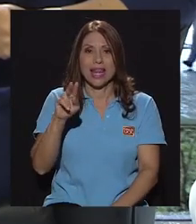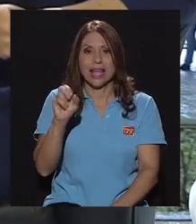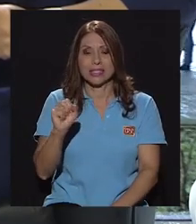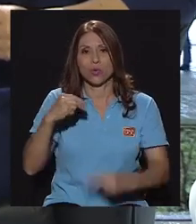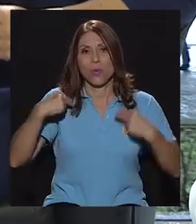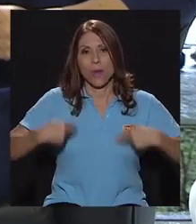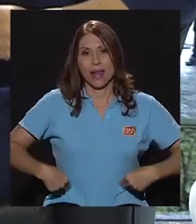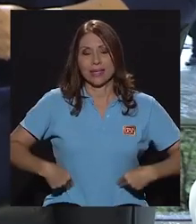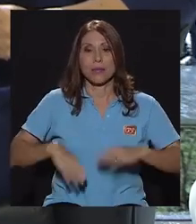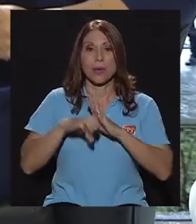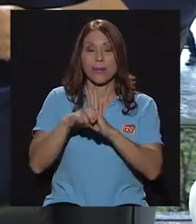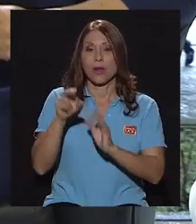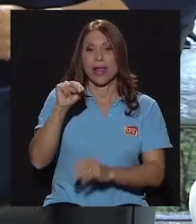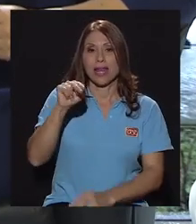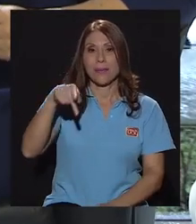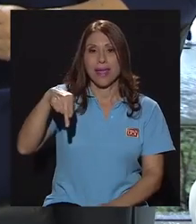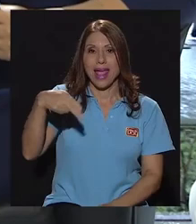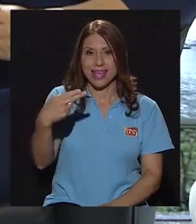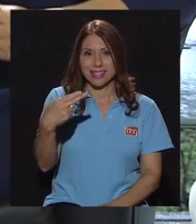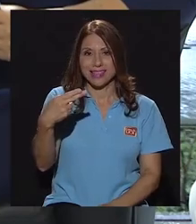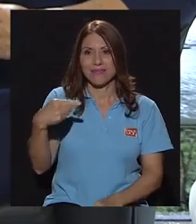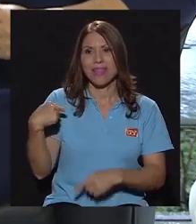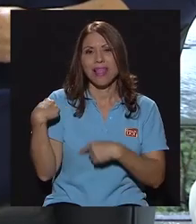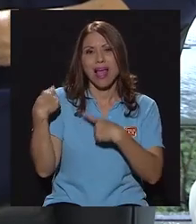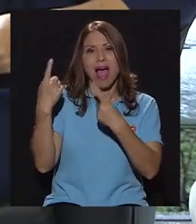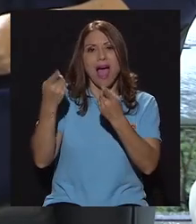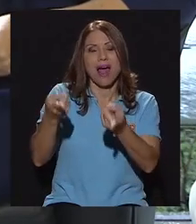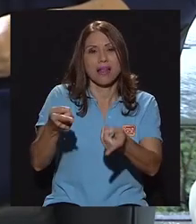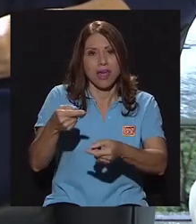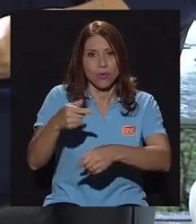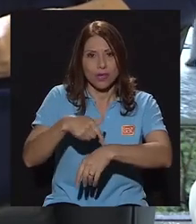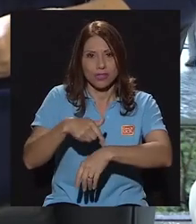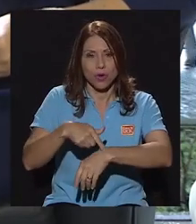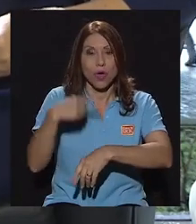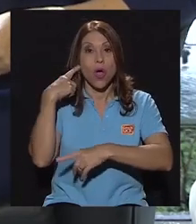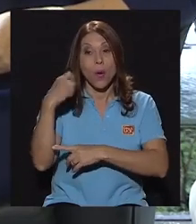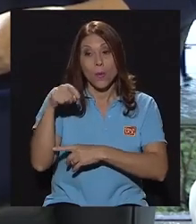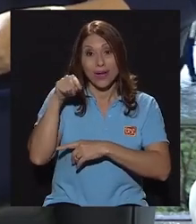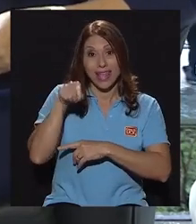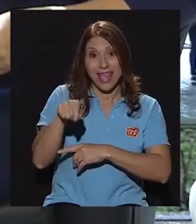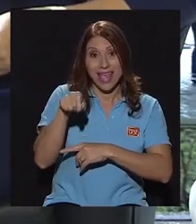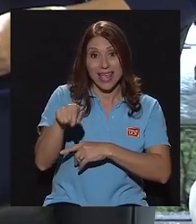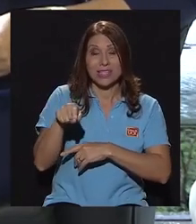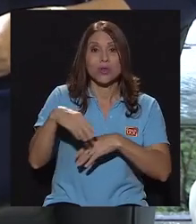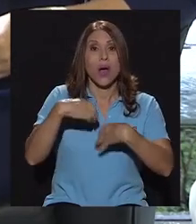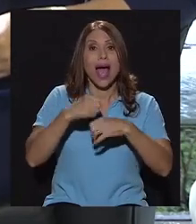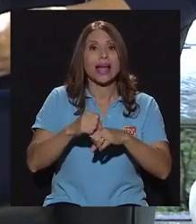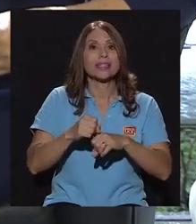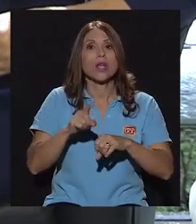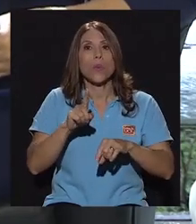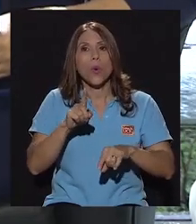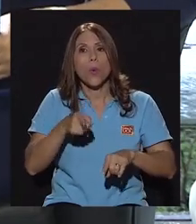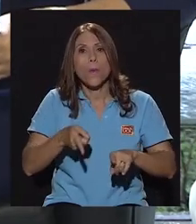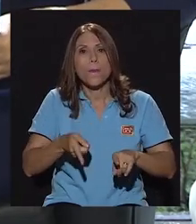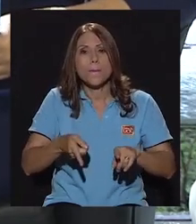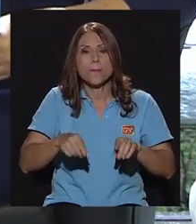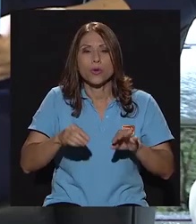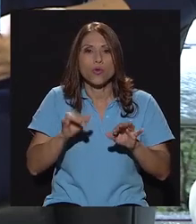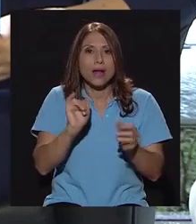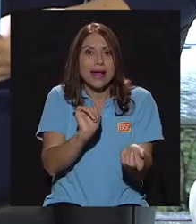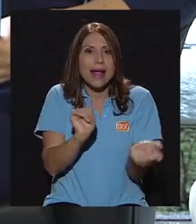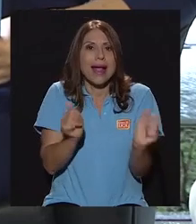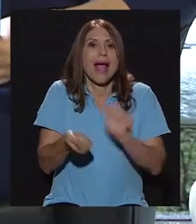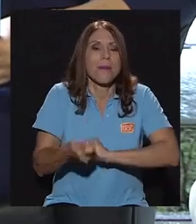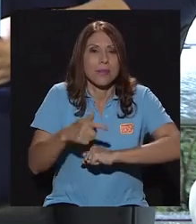la NPH, que son de larga duración, porque este tipo de insulinas hacen un pico de acción en la madrugada. Entonces ahí